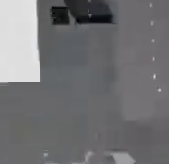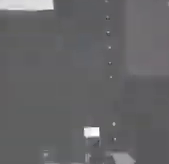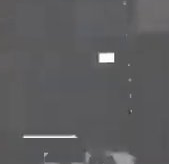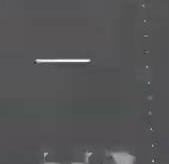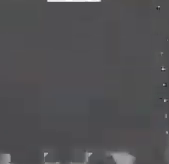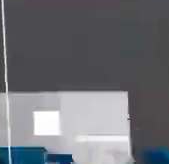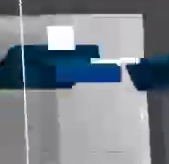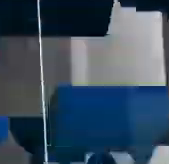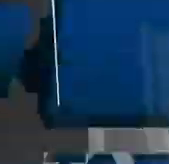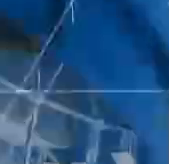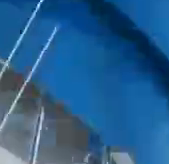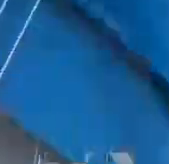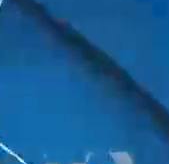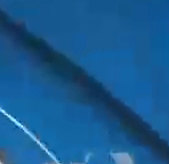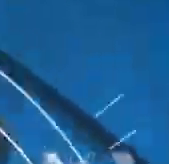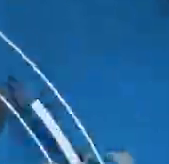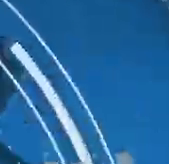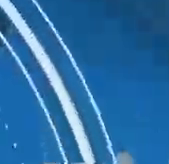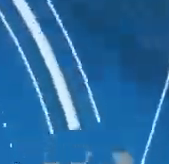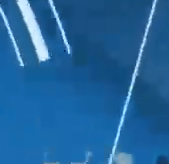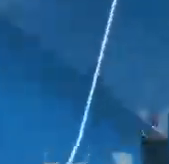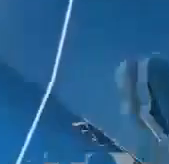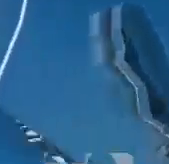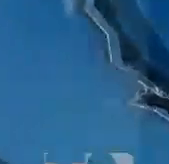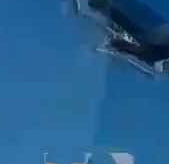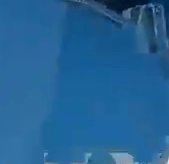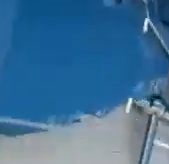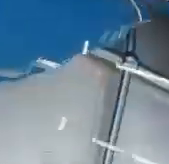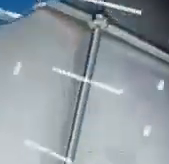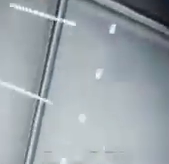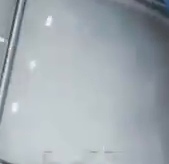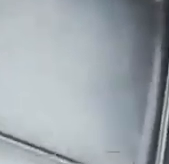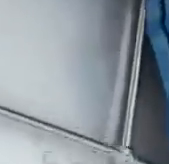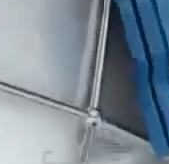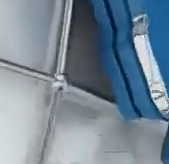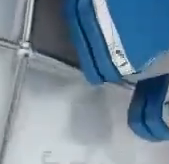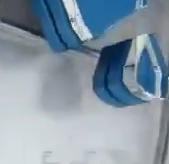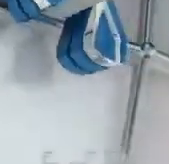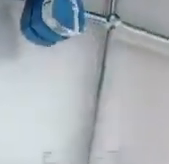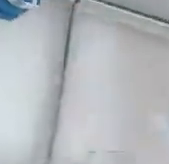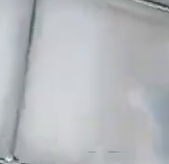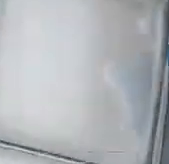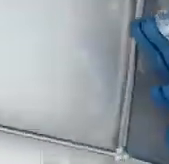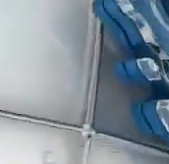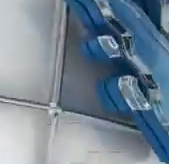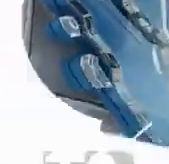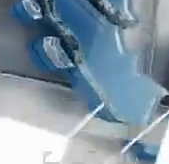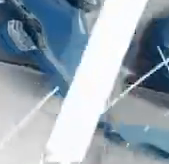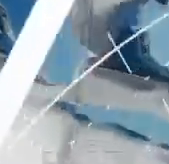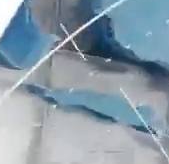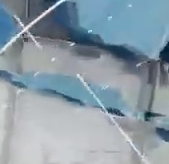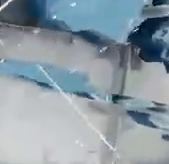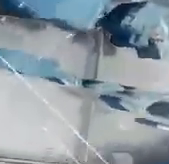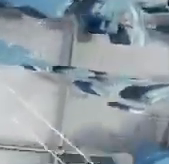Y ahora, las noticias locales en 24 horas, con Helen Quiñones.